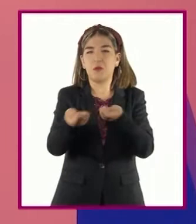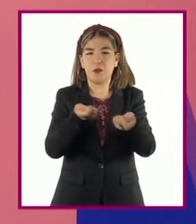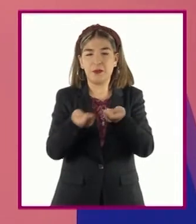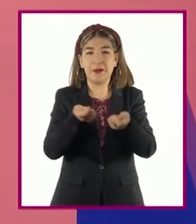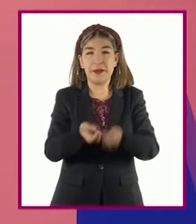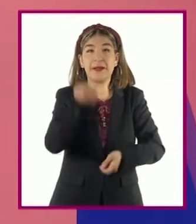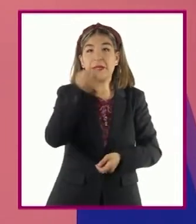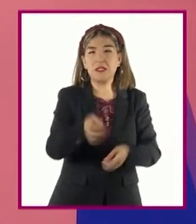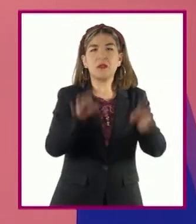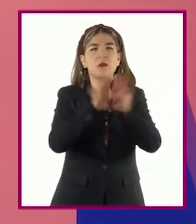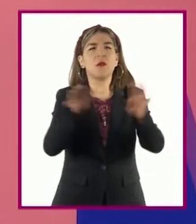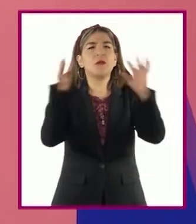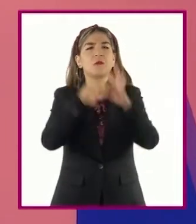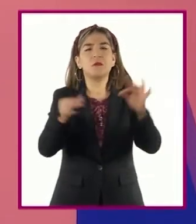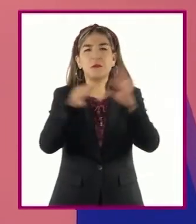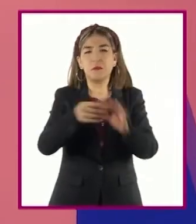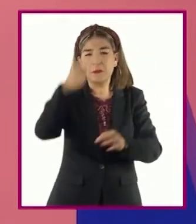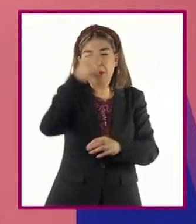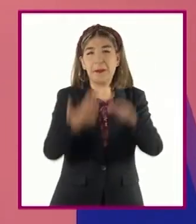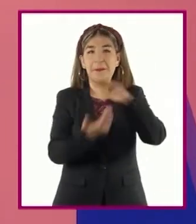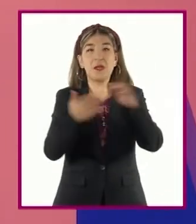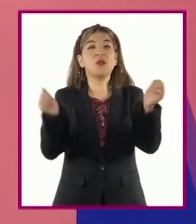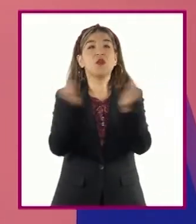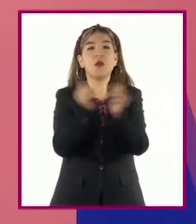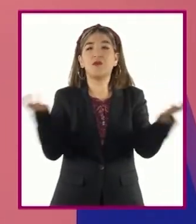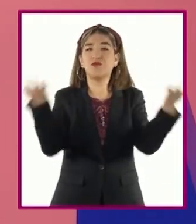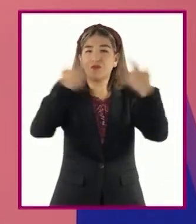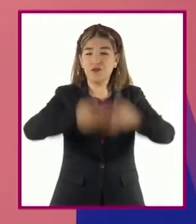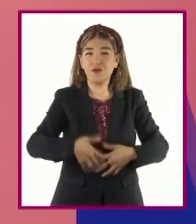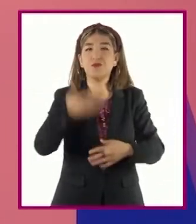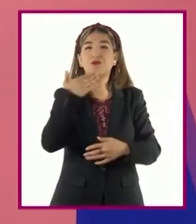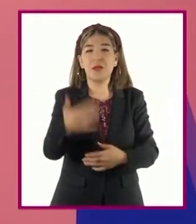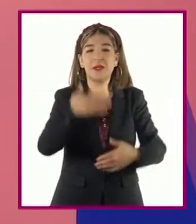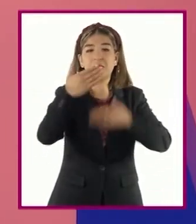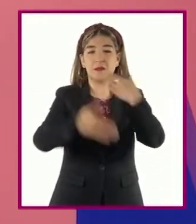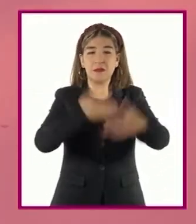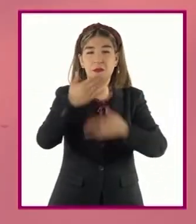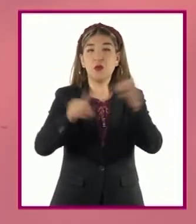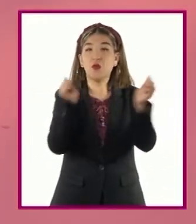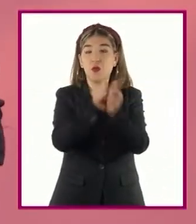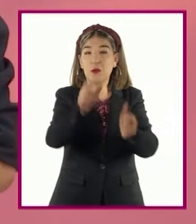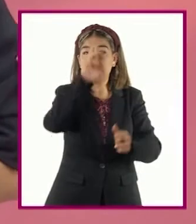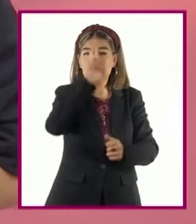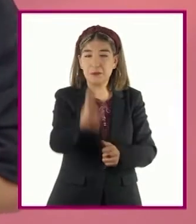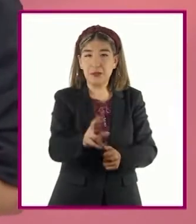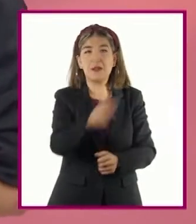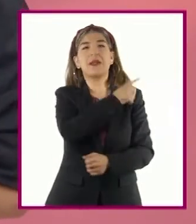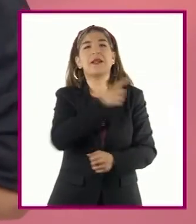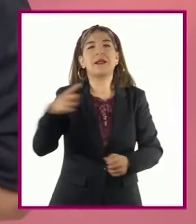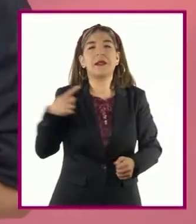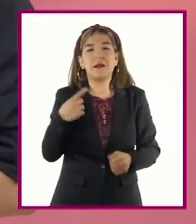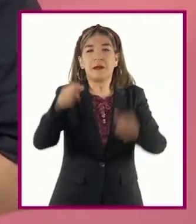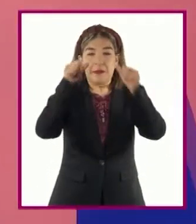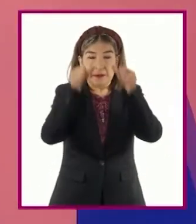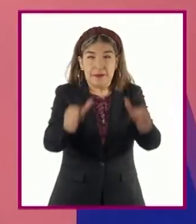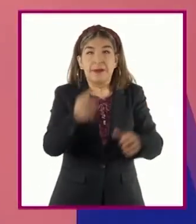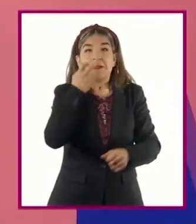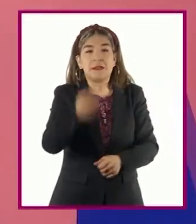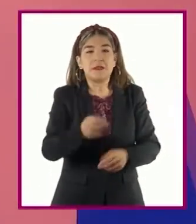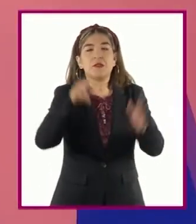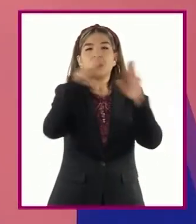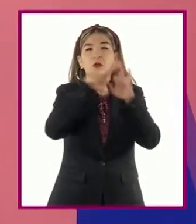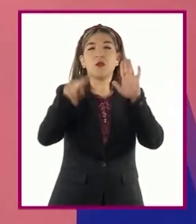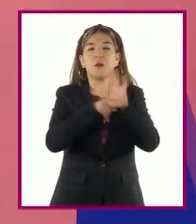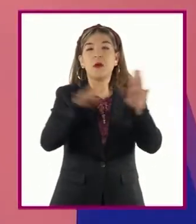una mesa redonda se lleve a cabo con fluidez, de una manera productiva y con respeto, se deben tomar en cuenta las